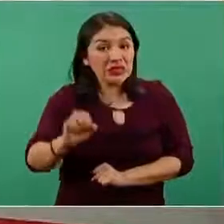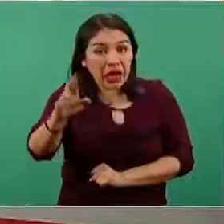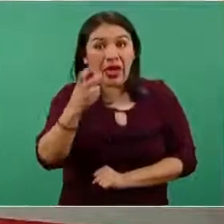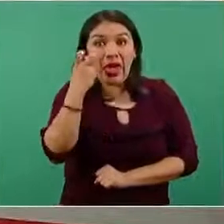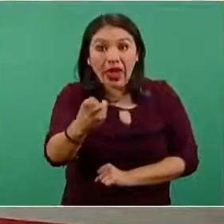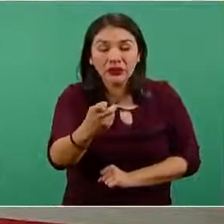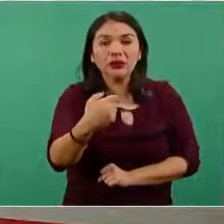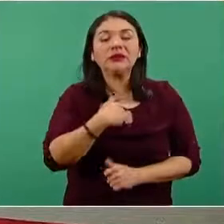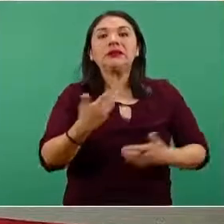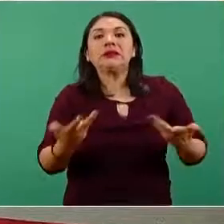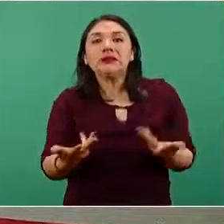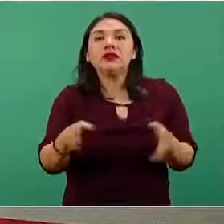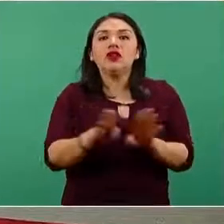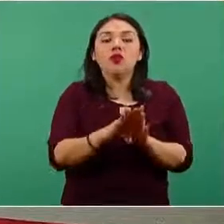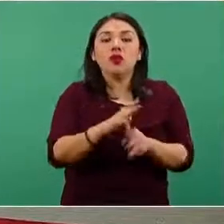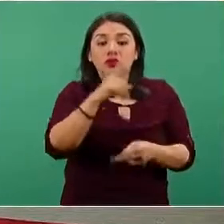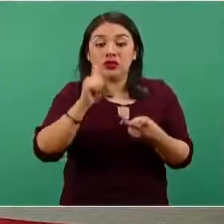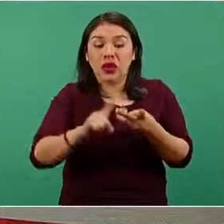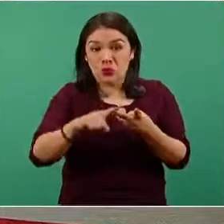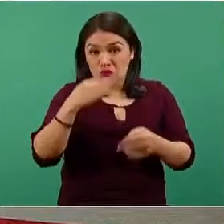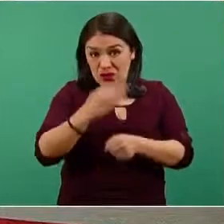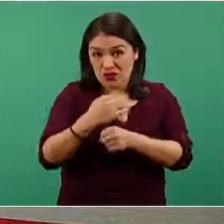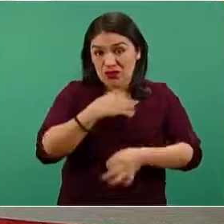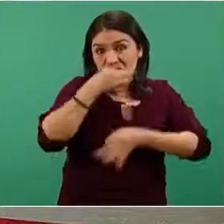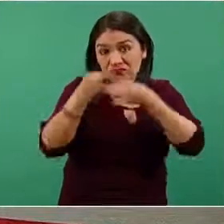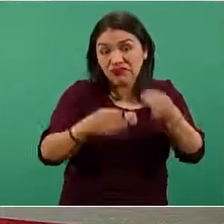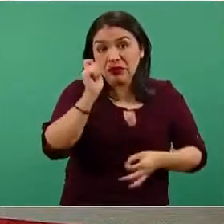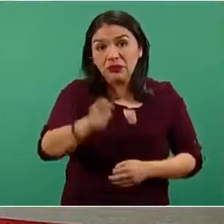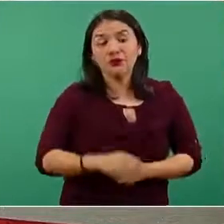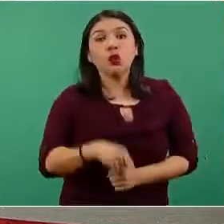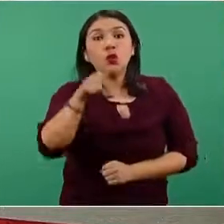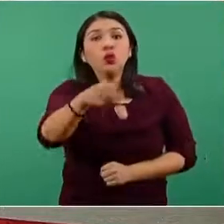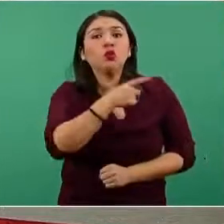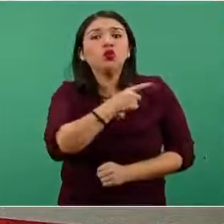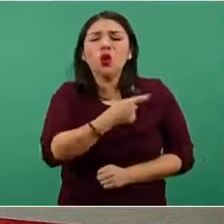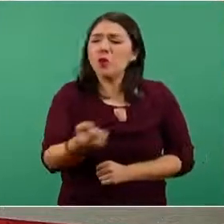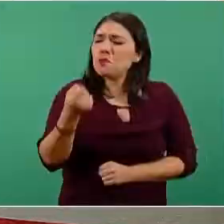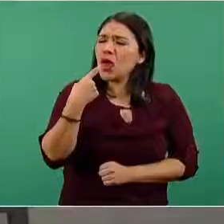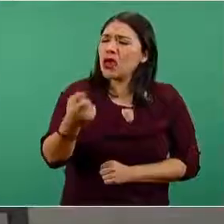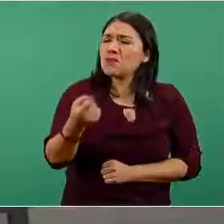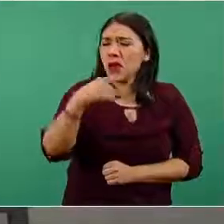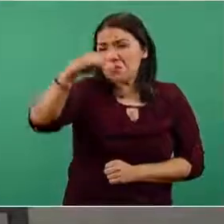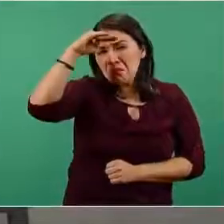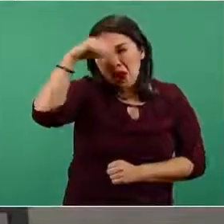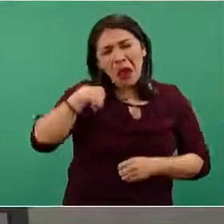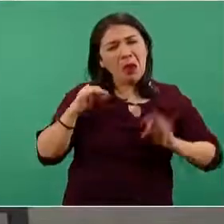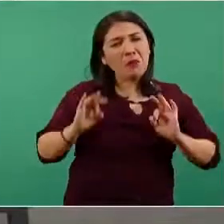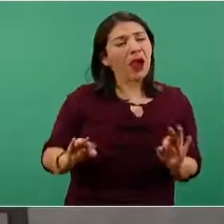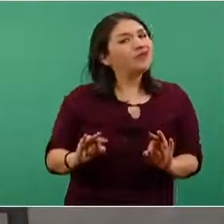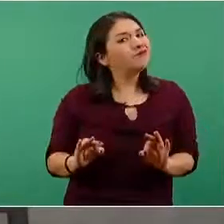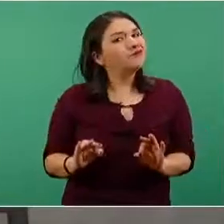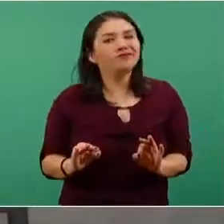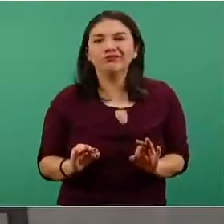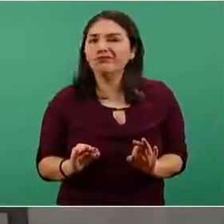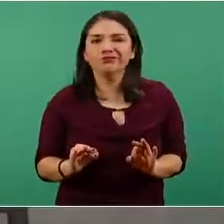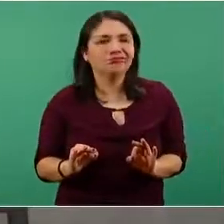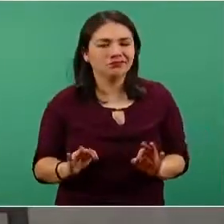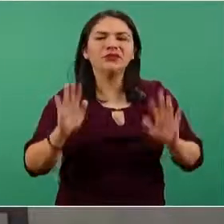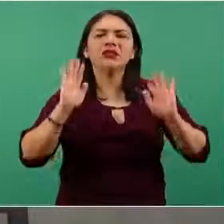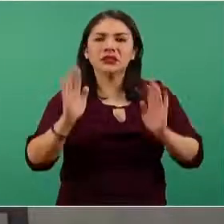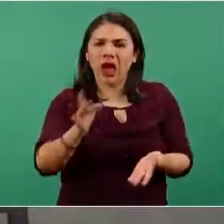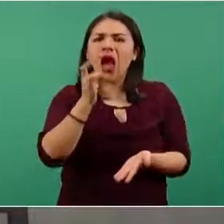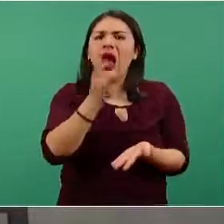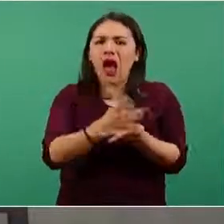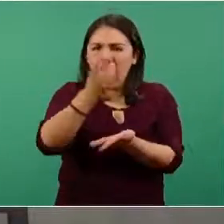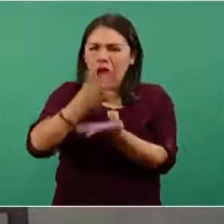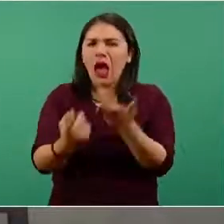Entonces, mi segunda comentario de interés general es no automedicarse. También se ha identificado